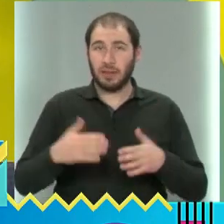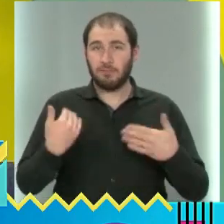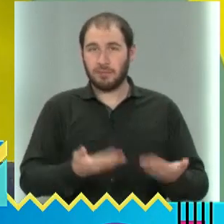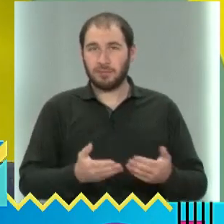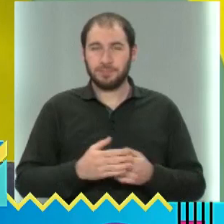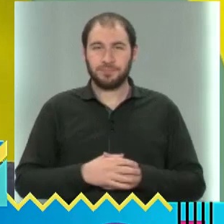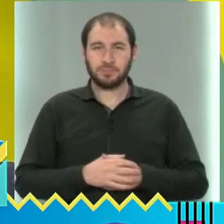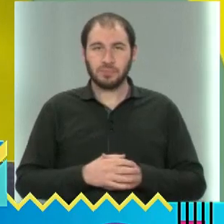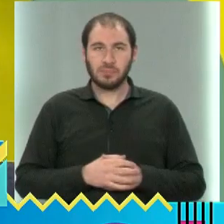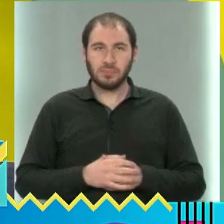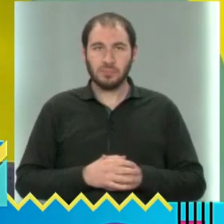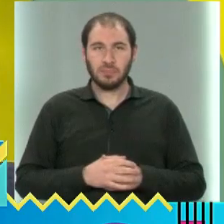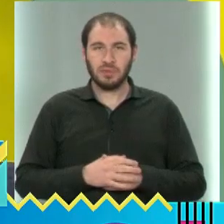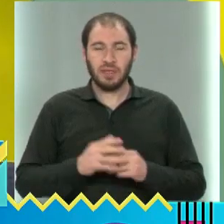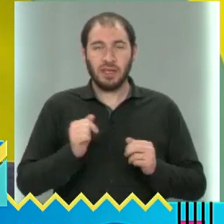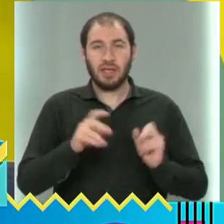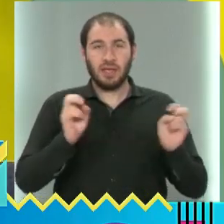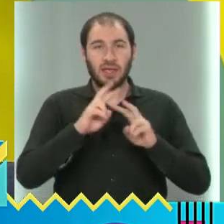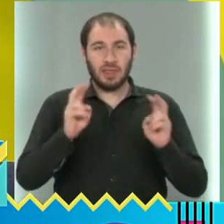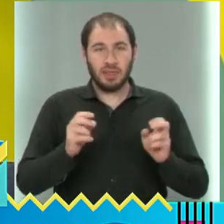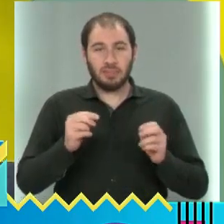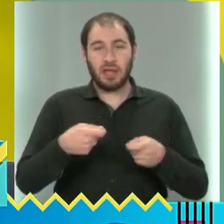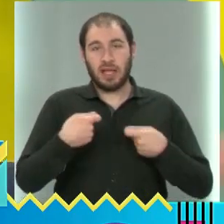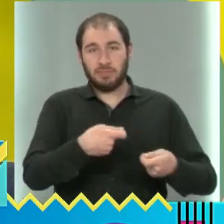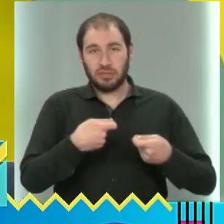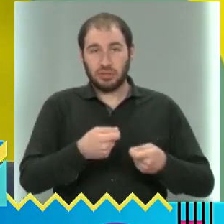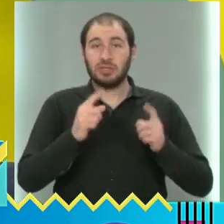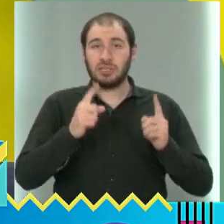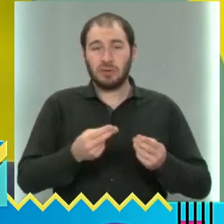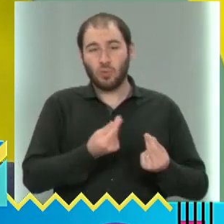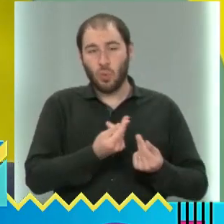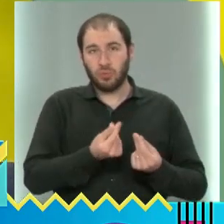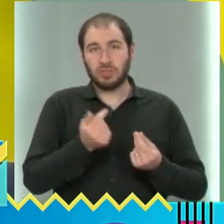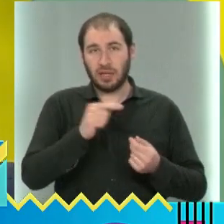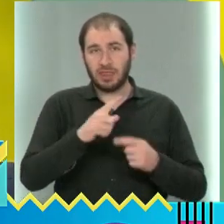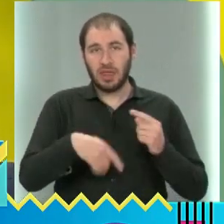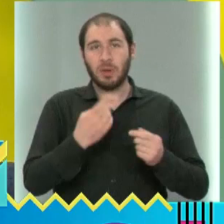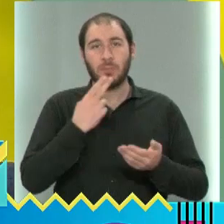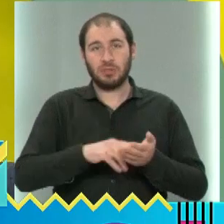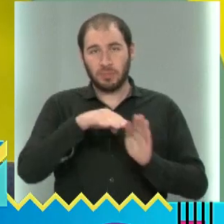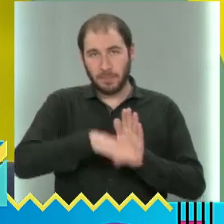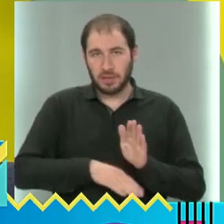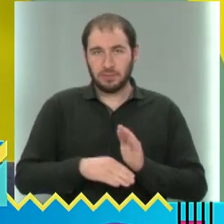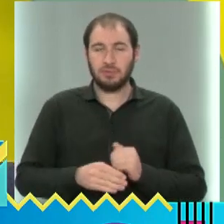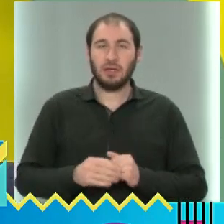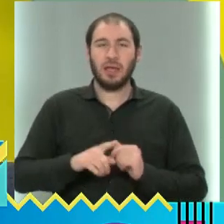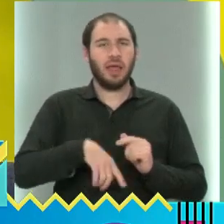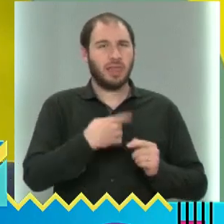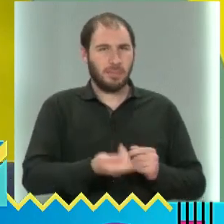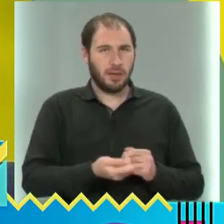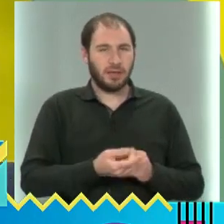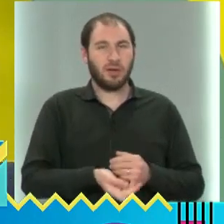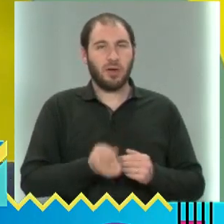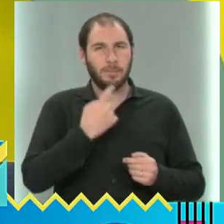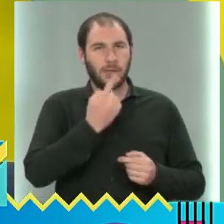beneficios que tienen que ver con el tema de que se hace una inversión, también la puede utilizar como desgravación imposible. Quizás para un ratito volver